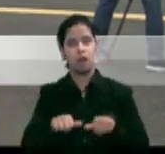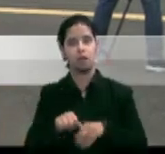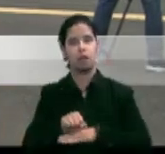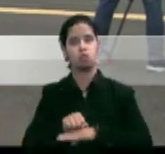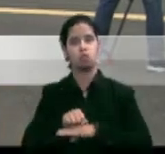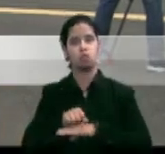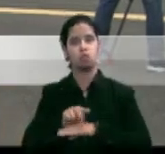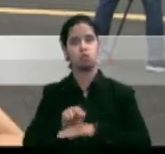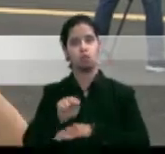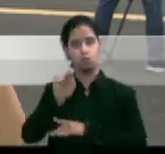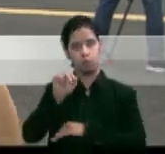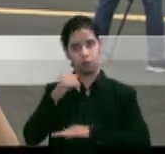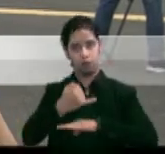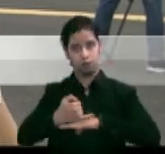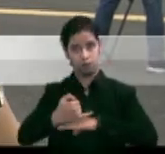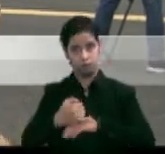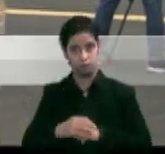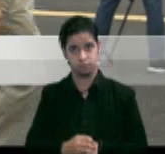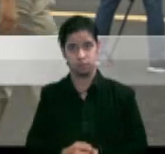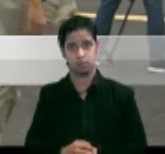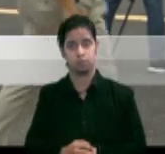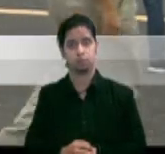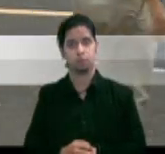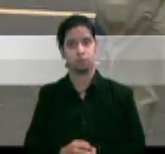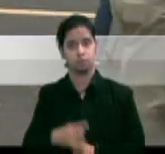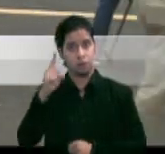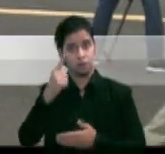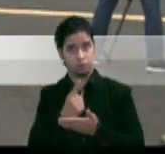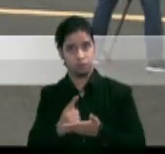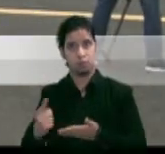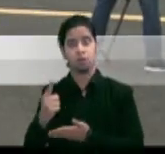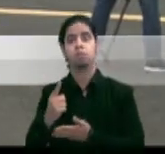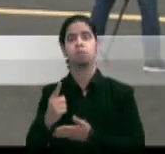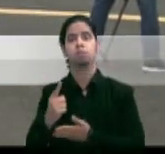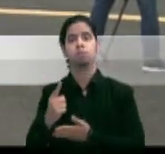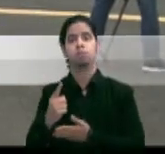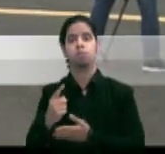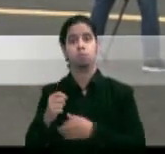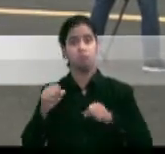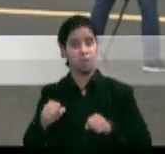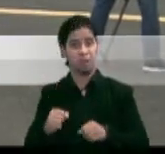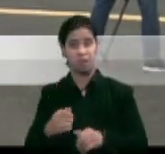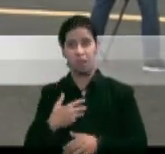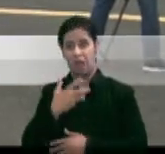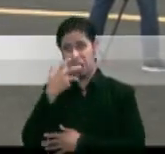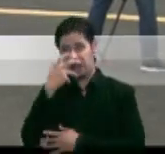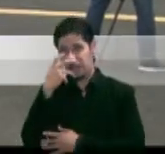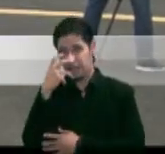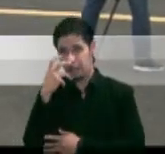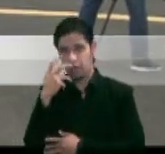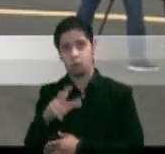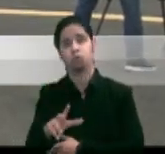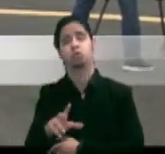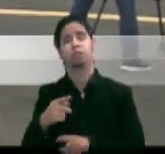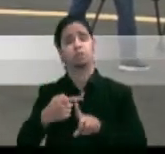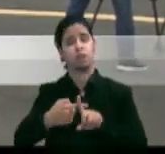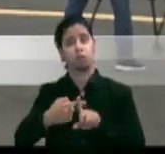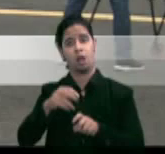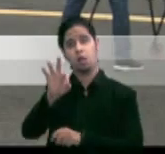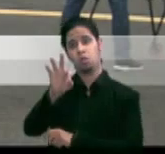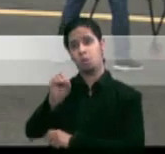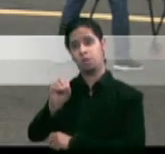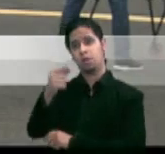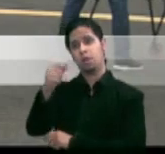Y extendiendo el pronóstico para la semana que viene, esperamos una fuerte ola de calor. Sobre 90 grados vamos a tener